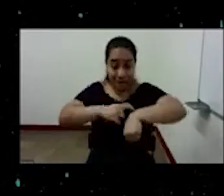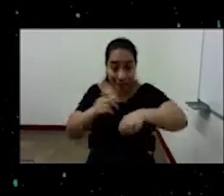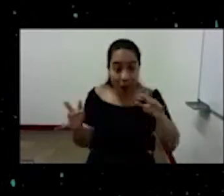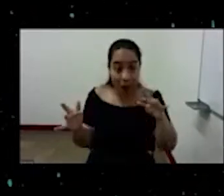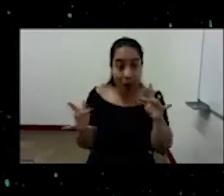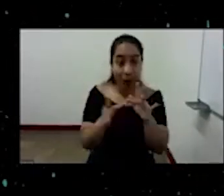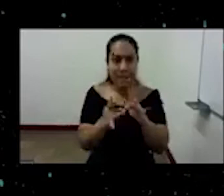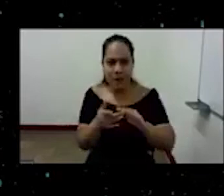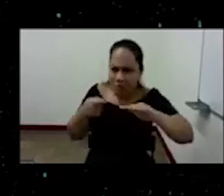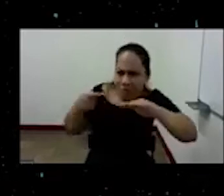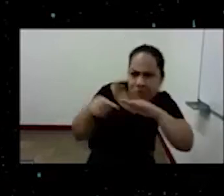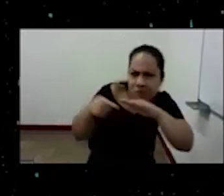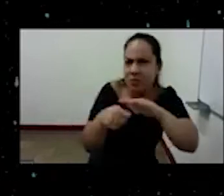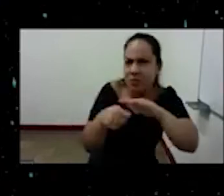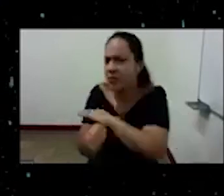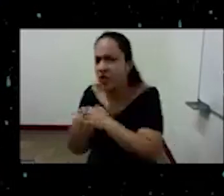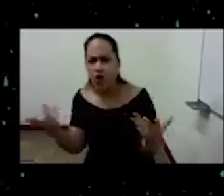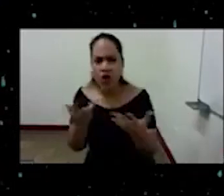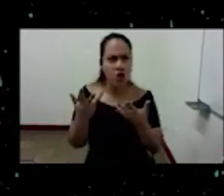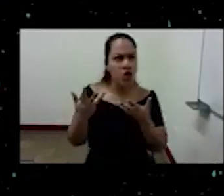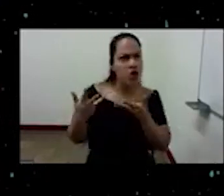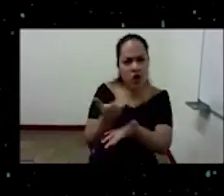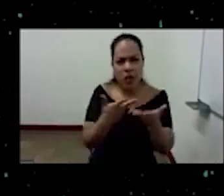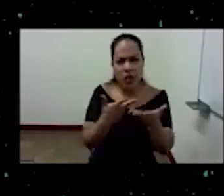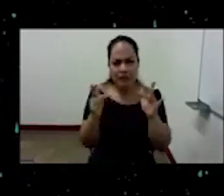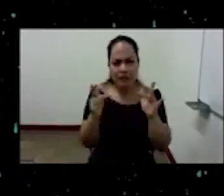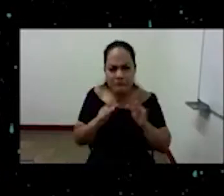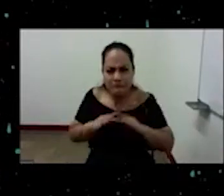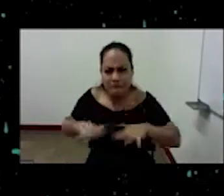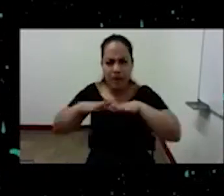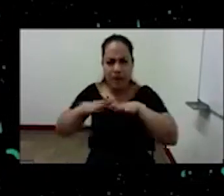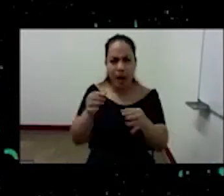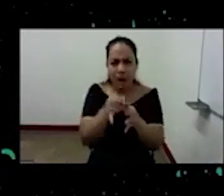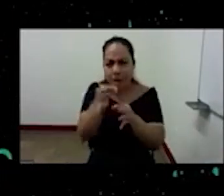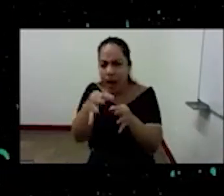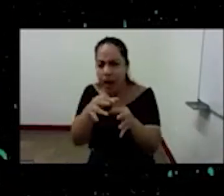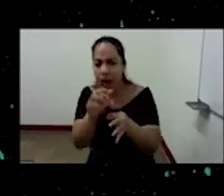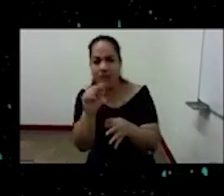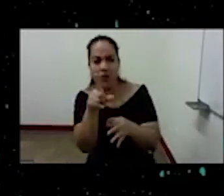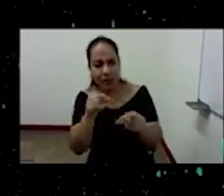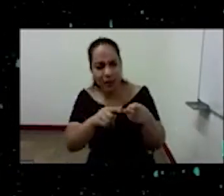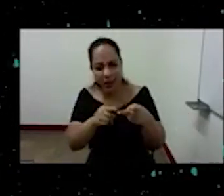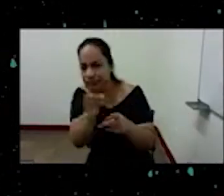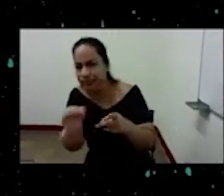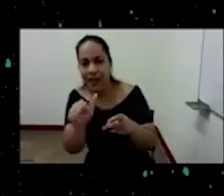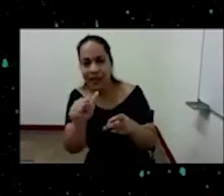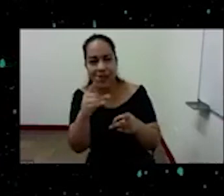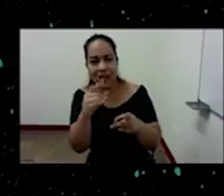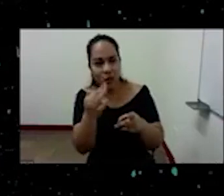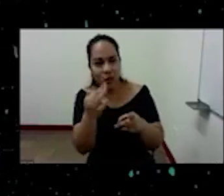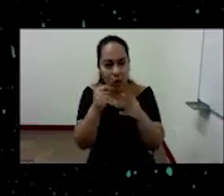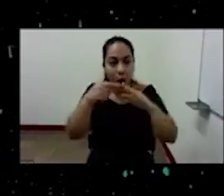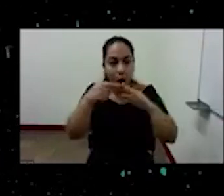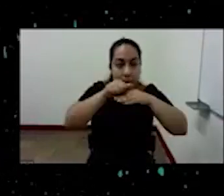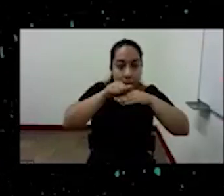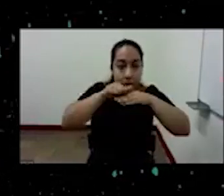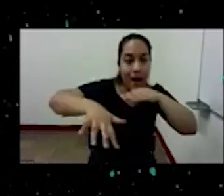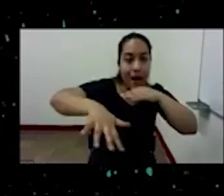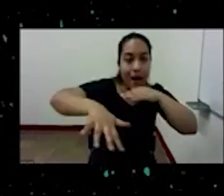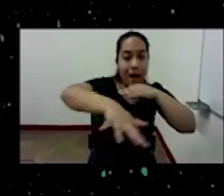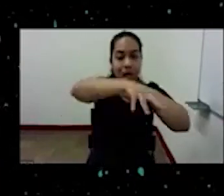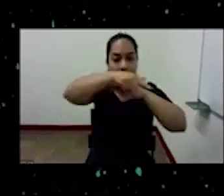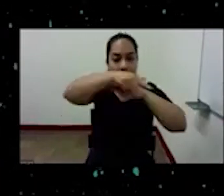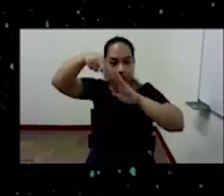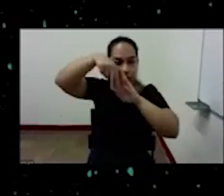del rey de Edónida Licurgo, se refugió en las profundidades del mar, es decir, bajo las